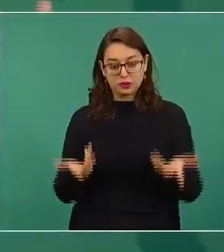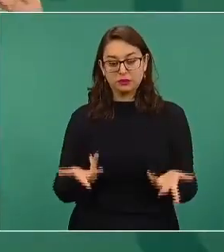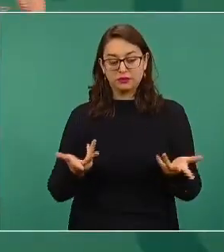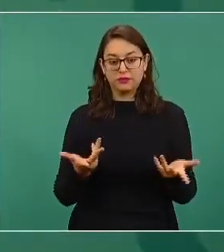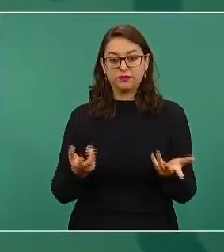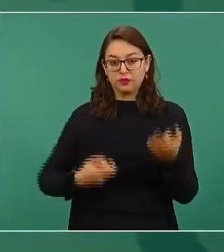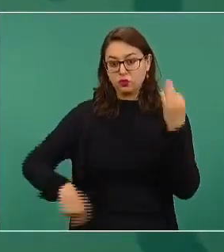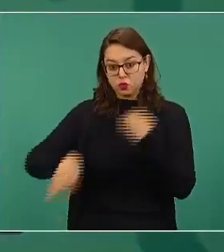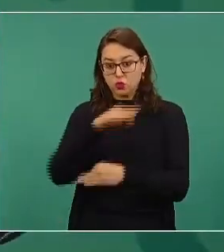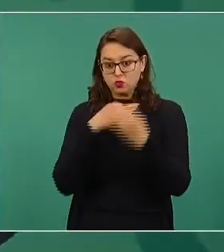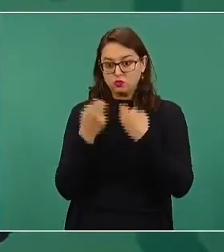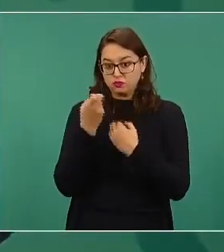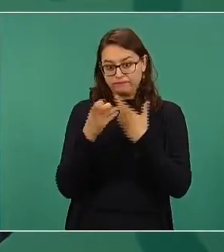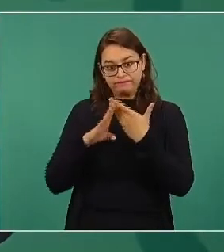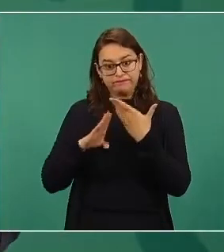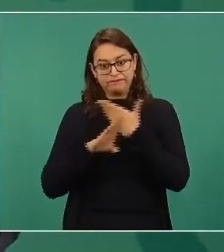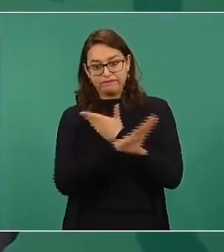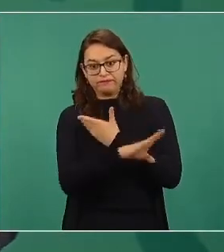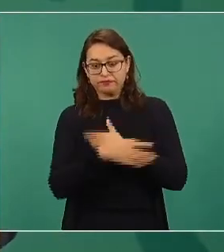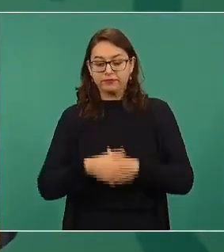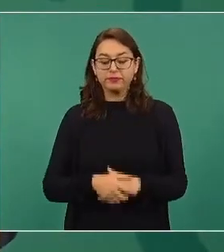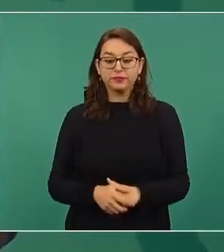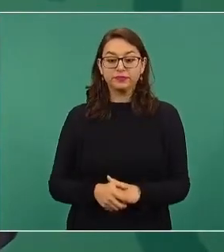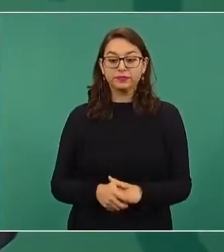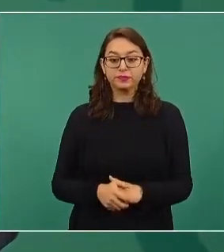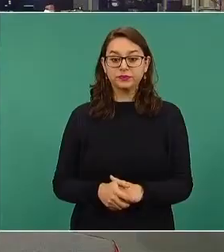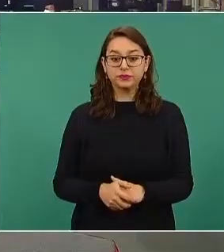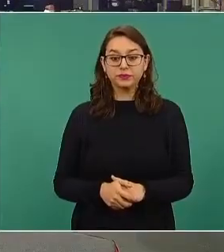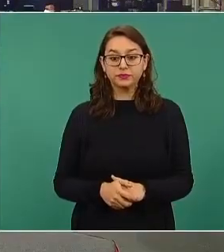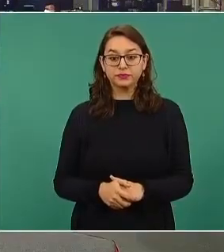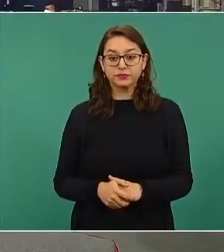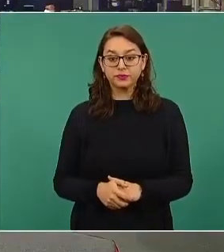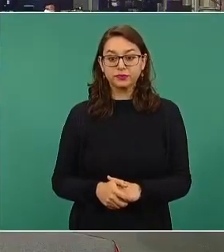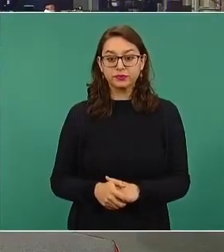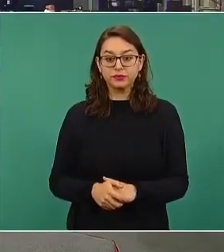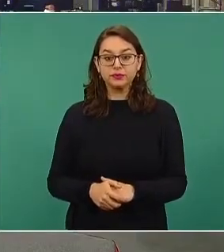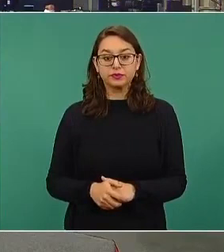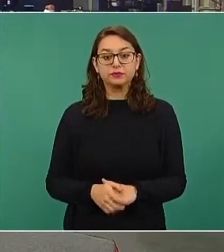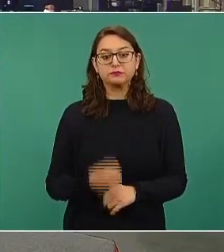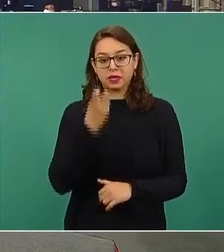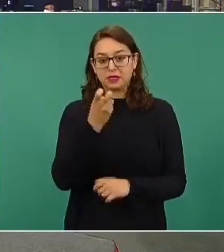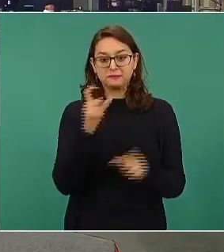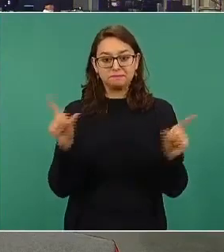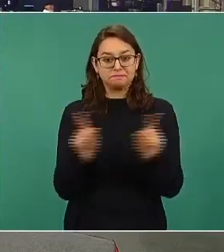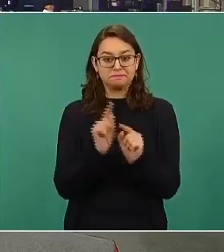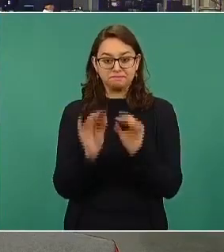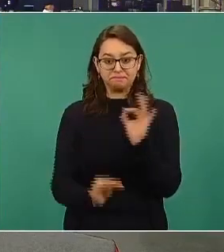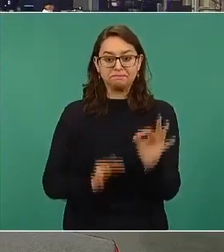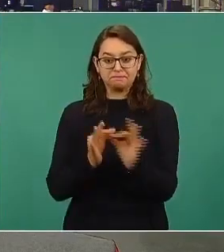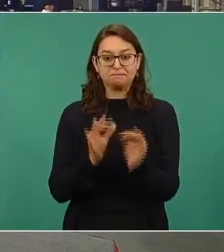evitar que vuelva a suceder lo de la inundación. Bueno, eso es todo, presidente. Gracias.